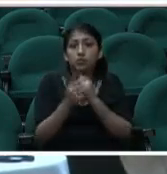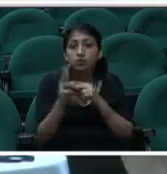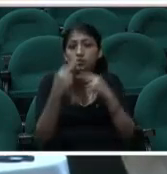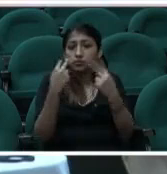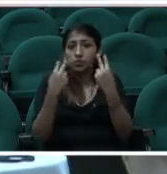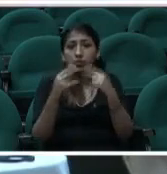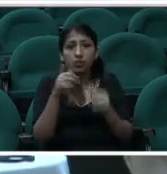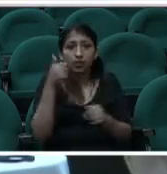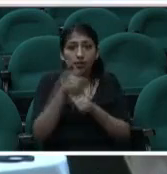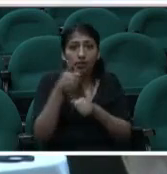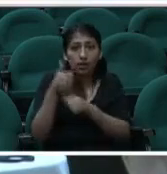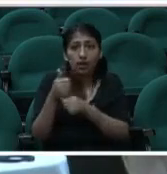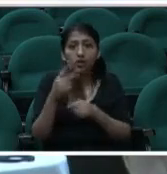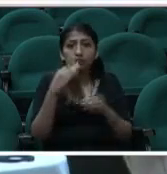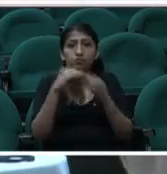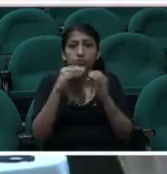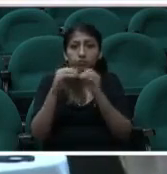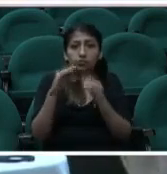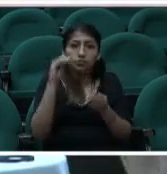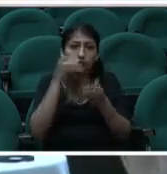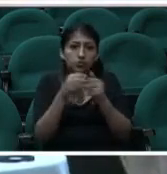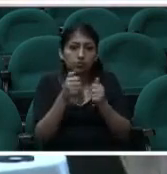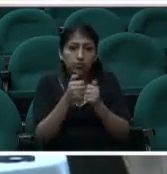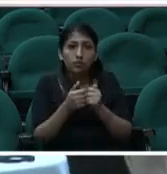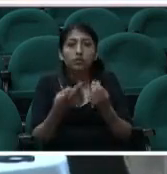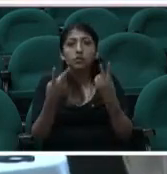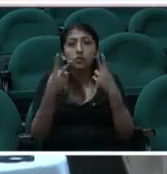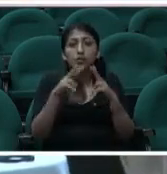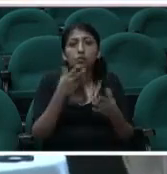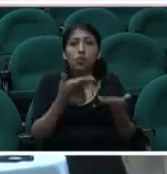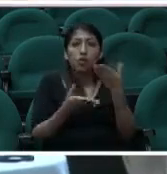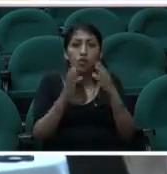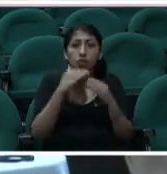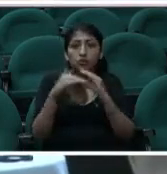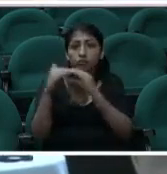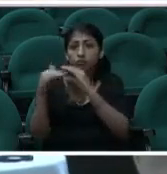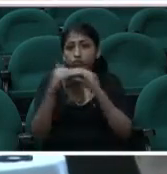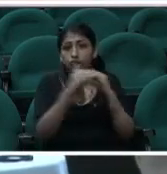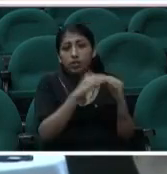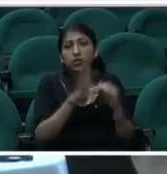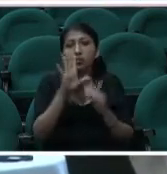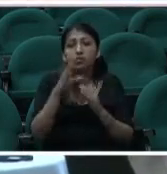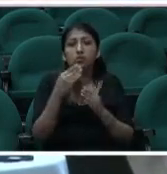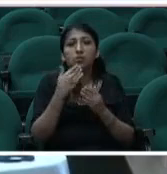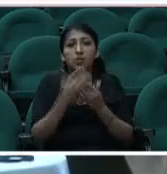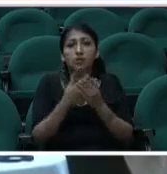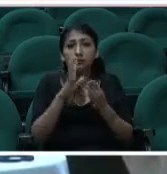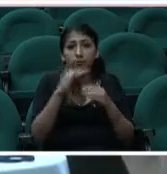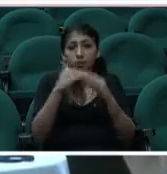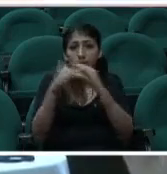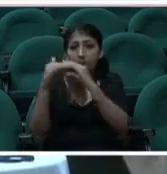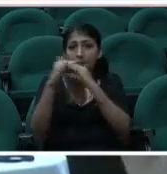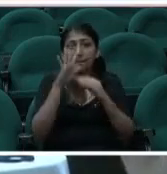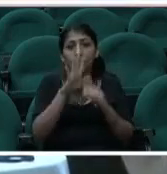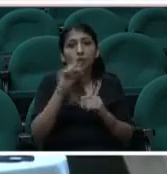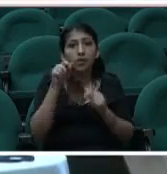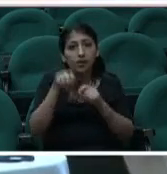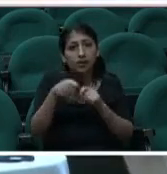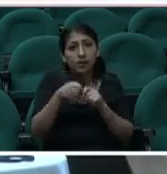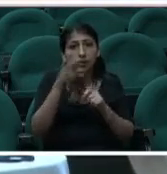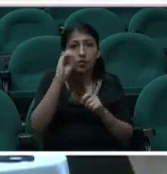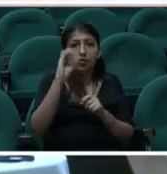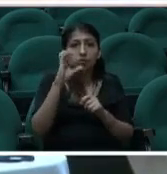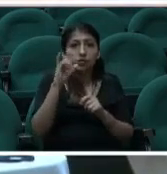manera dieron su like dieron dejaron su comentario y por supuesto compartieron gracias a la retransmisión por parte de radio